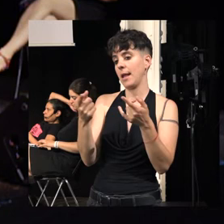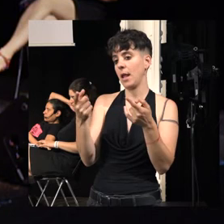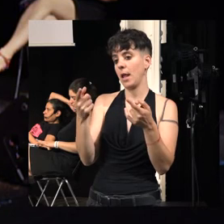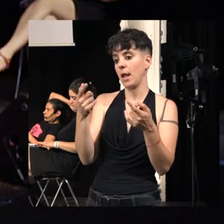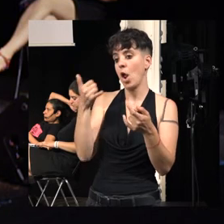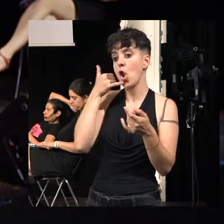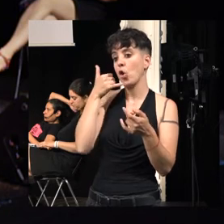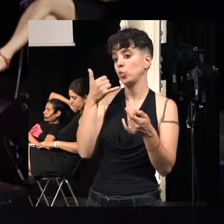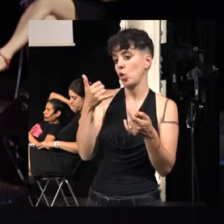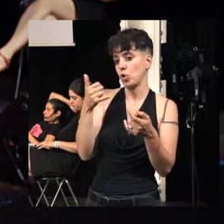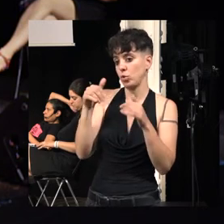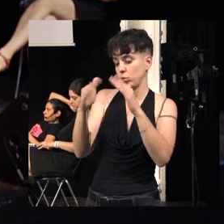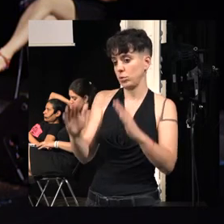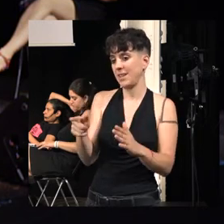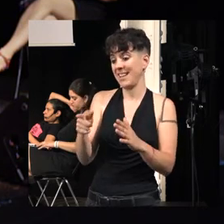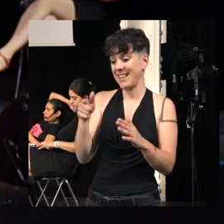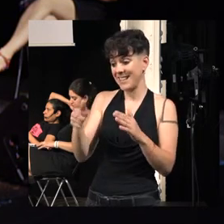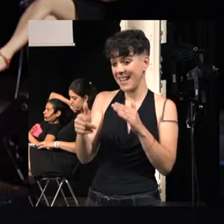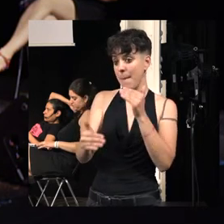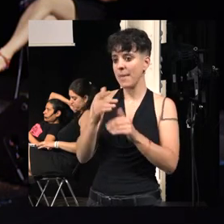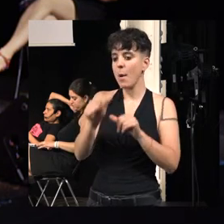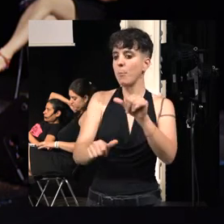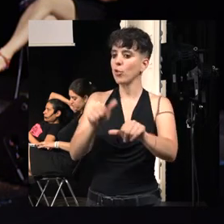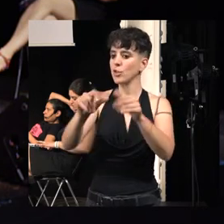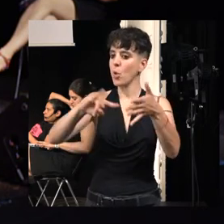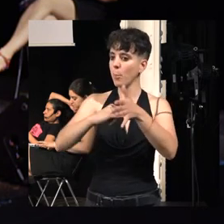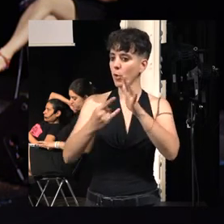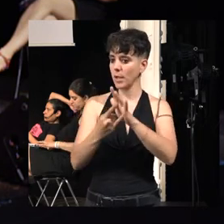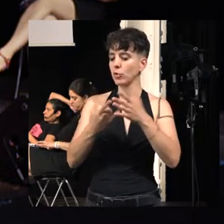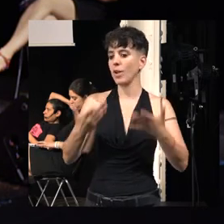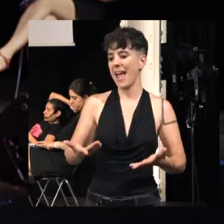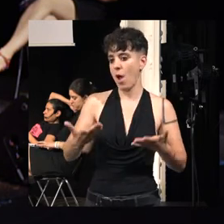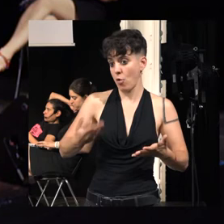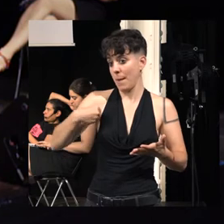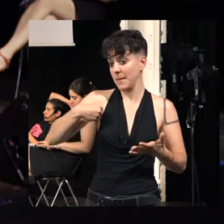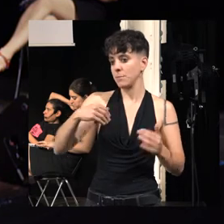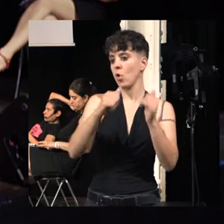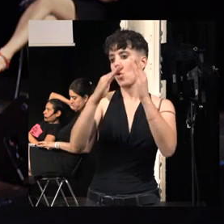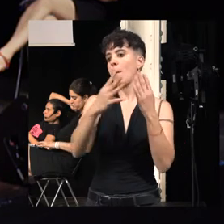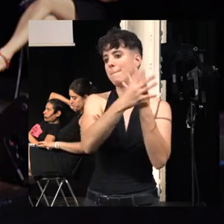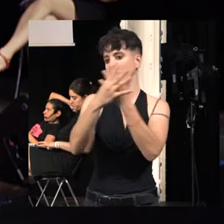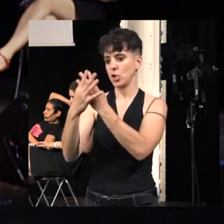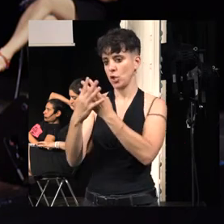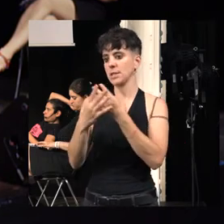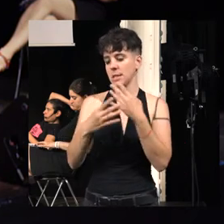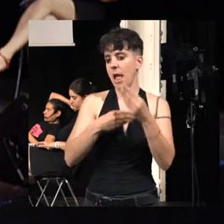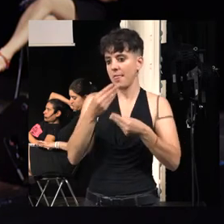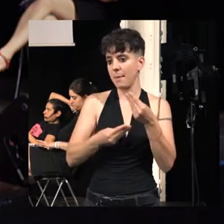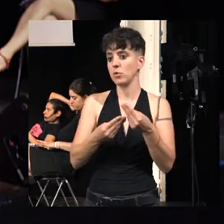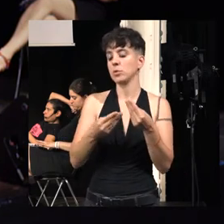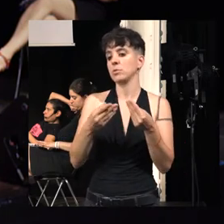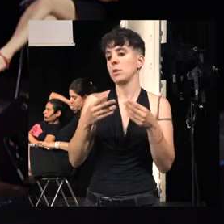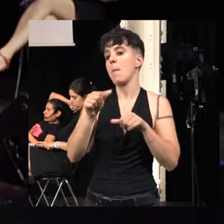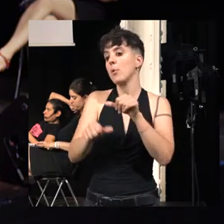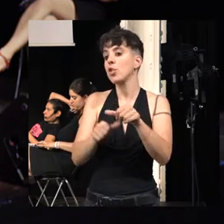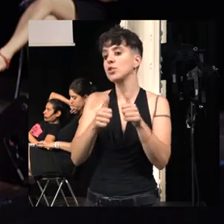Y así empieza un proceso para desarrollar un proyecto que hoy hacemos en prisiones. ¿Ya? Un proceso de acompañamiento con